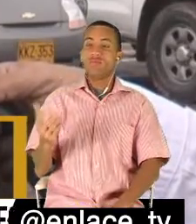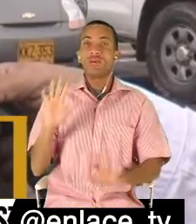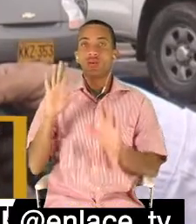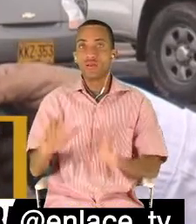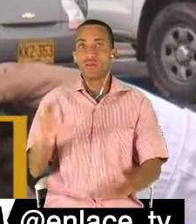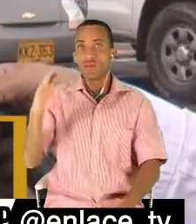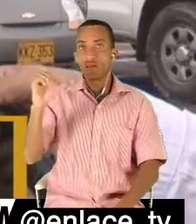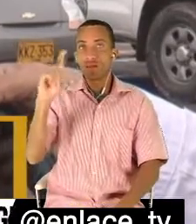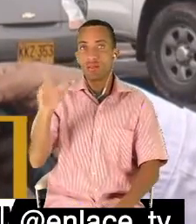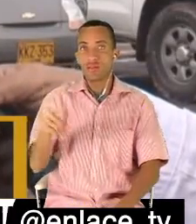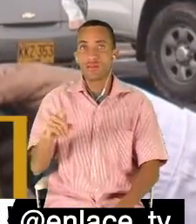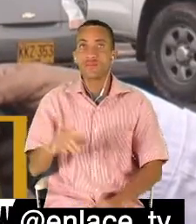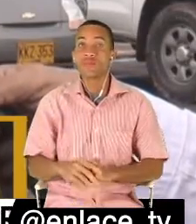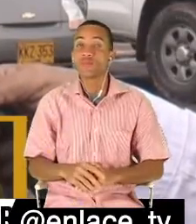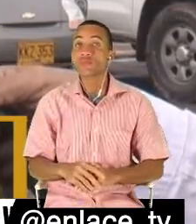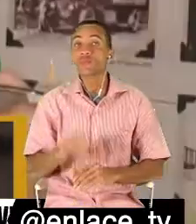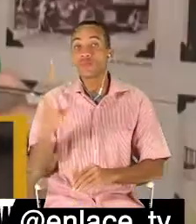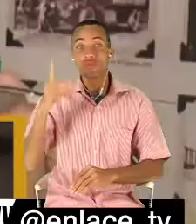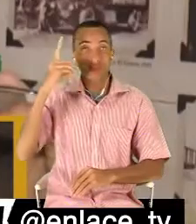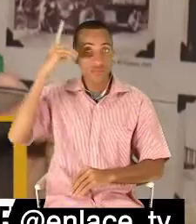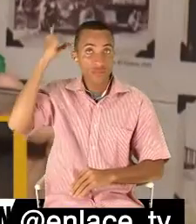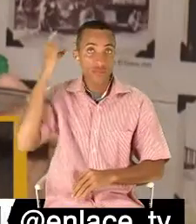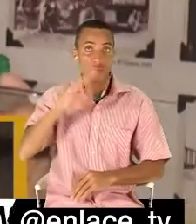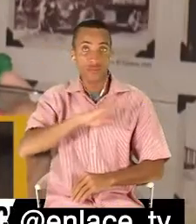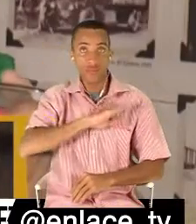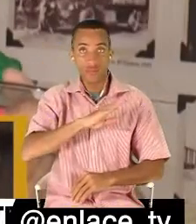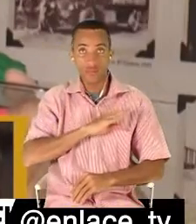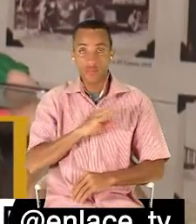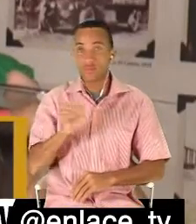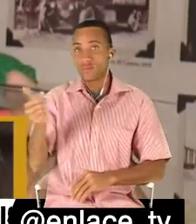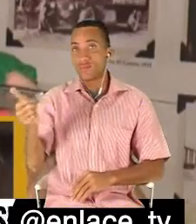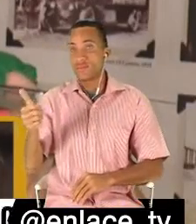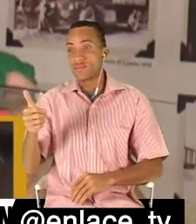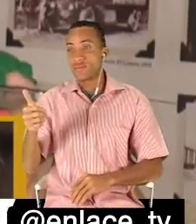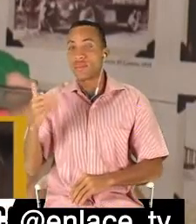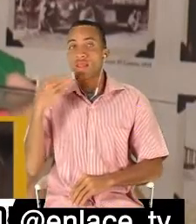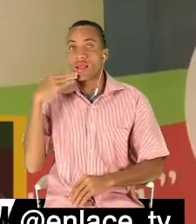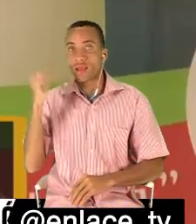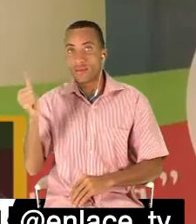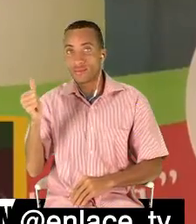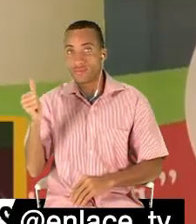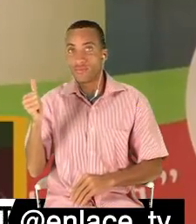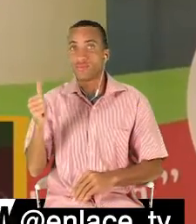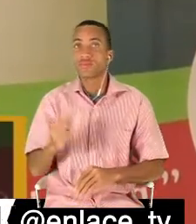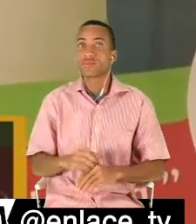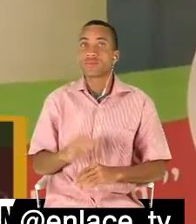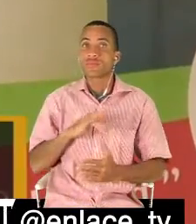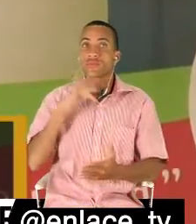CAS. Tanto el alcalde Darío Echeverry como la directora de la CAS, Flor María Rangel, coincidieron este jueves